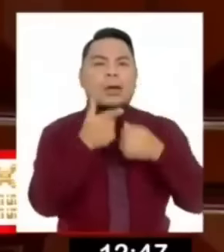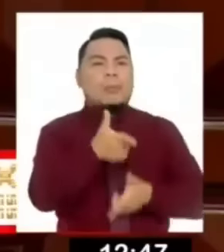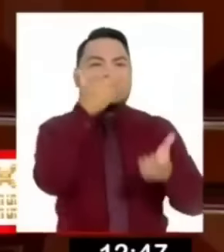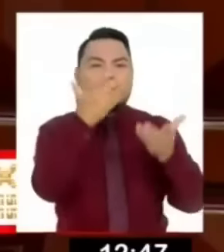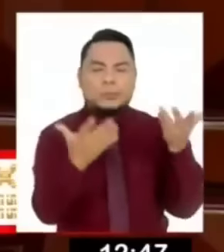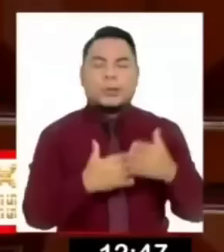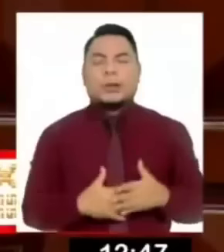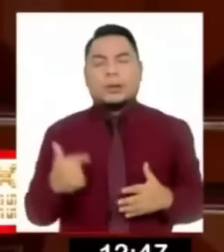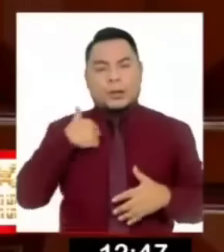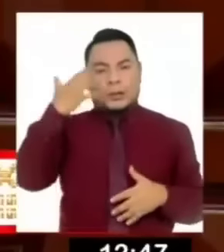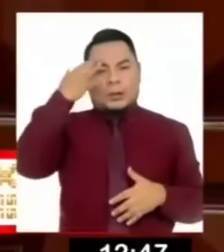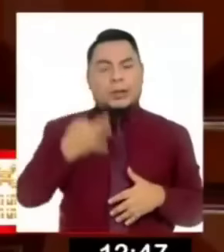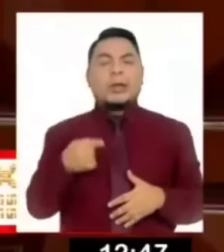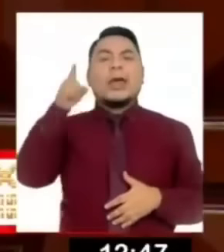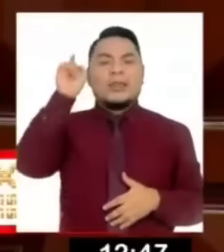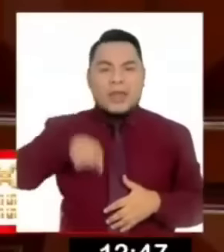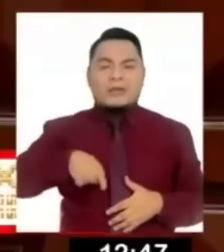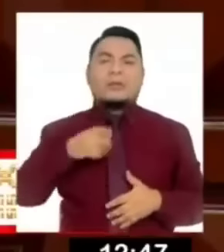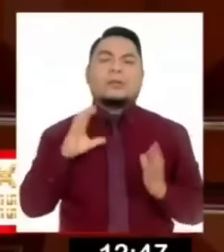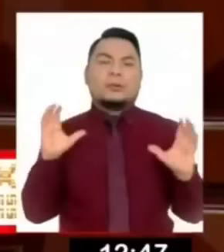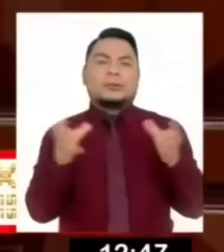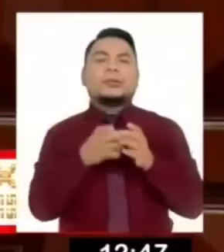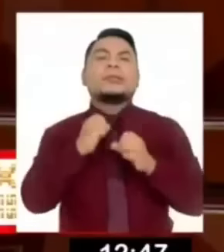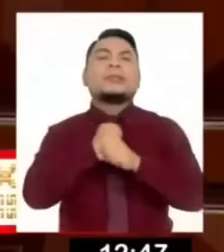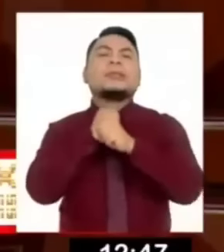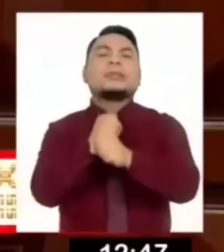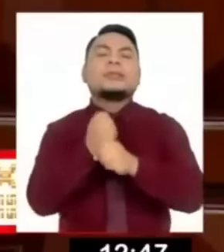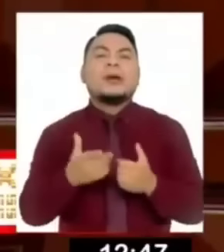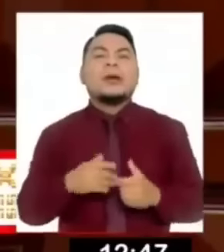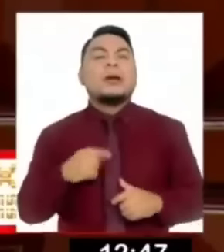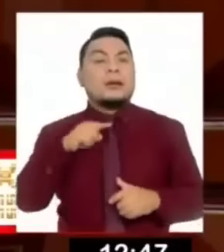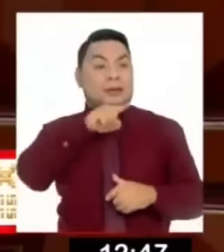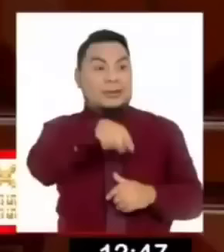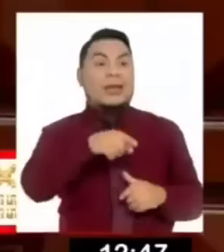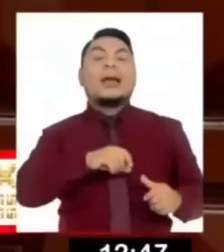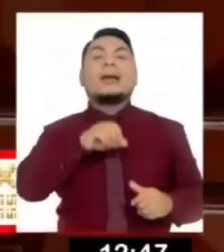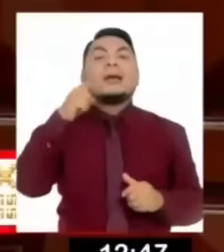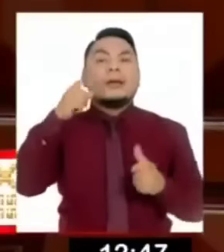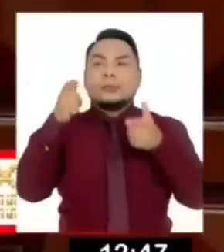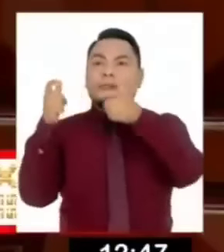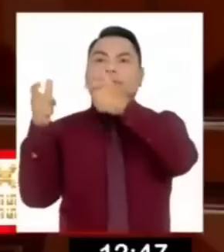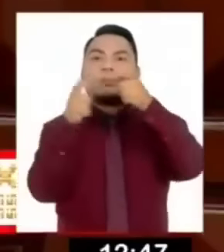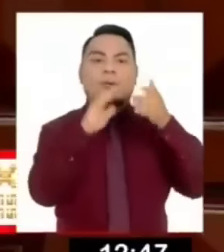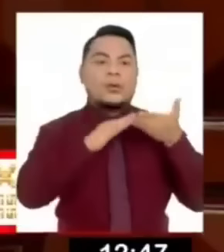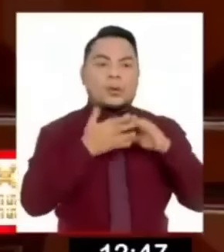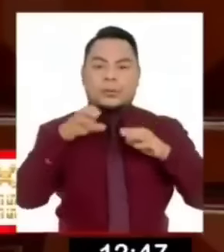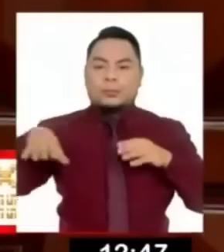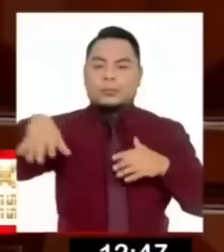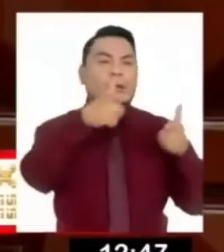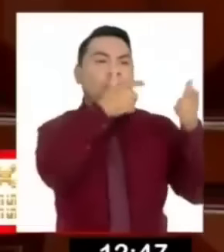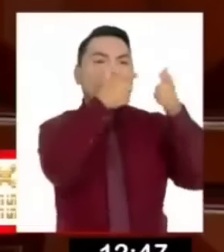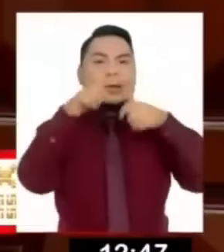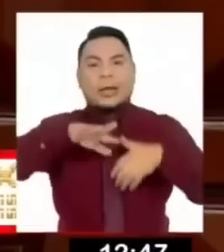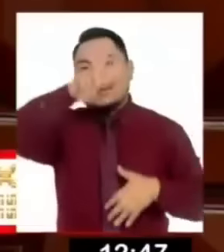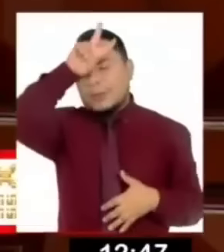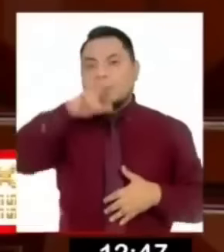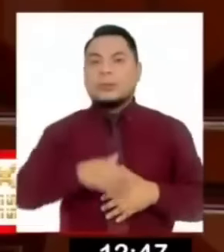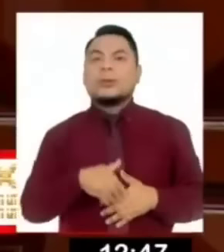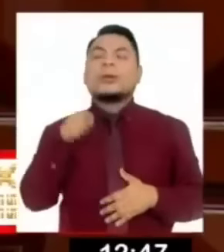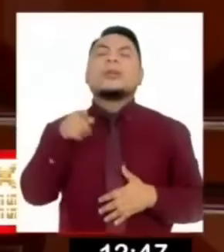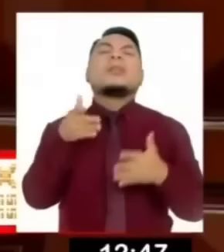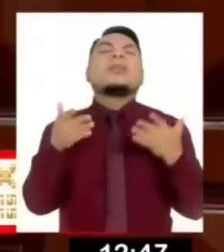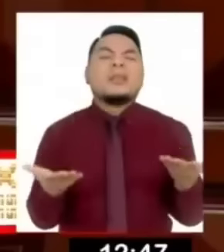creemos que debemos expandir el sistema de las rondas en el Perú, que no es otra cosa